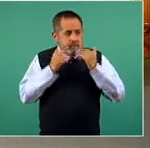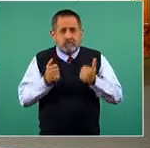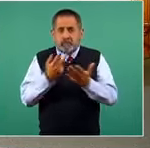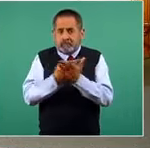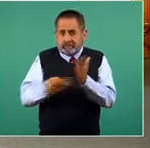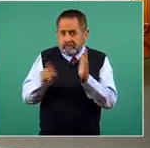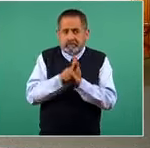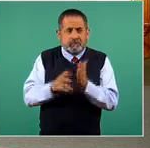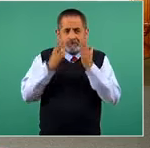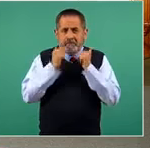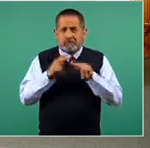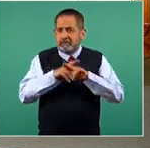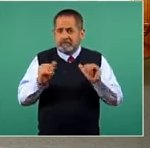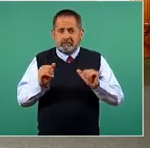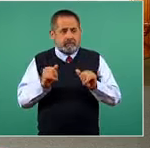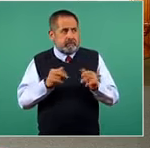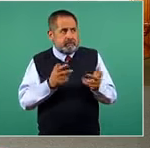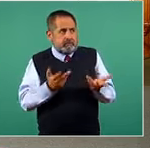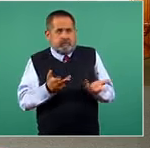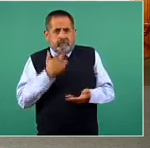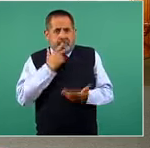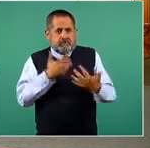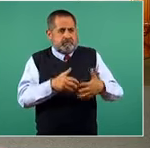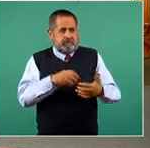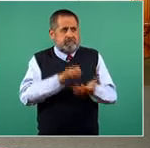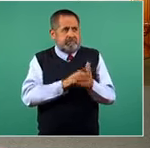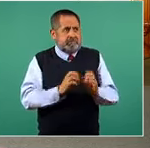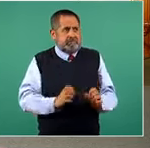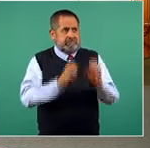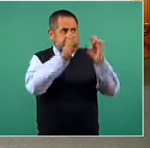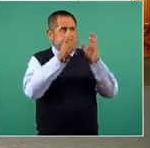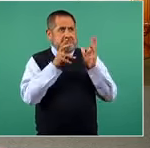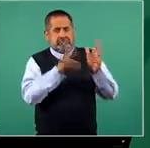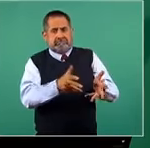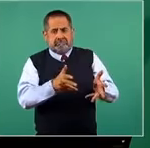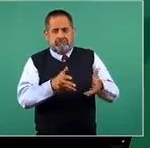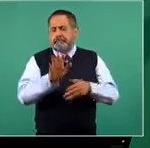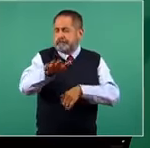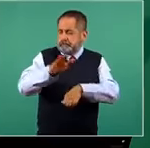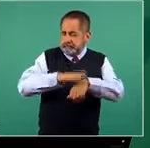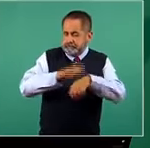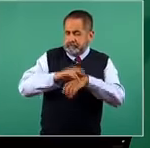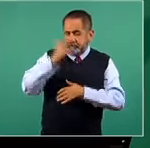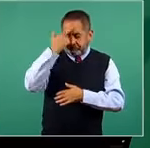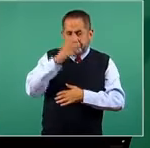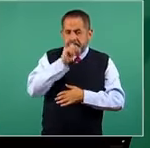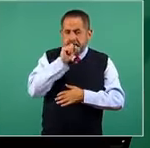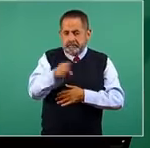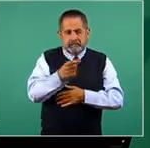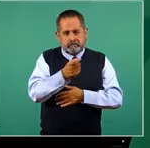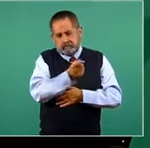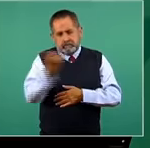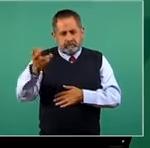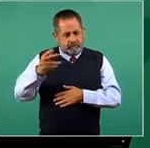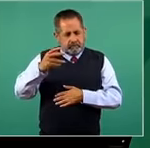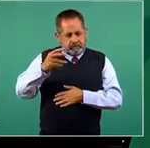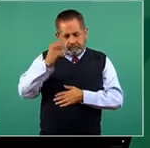plazas, no podían operar, era el cascarón. Por cierto, no debemos olvidar algo que también poca gente tiene